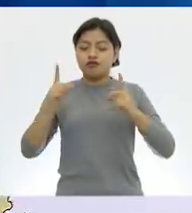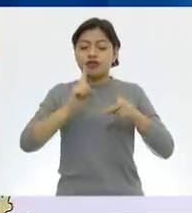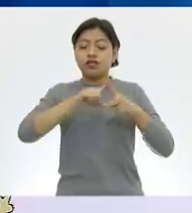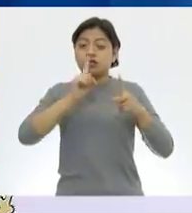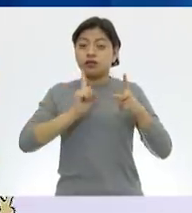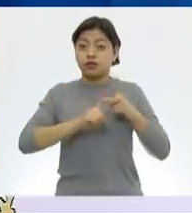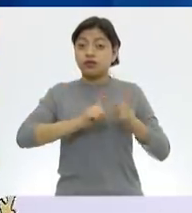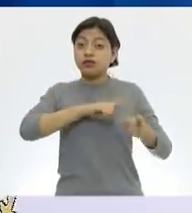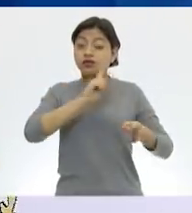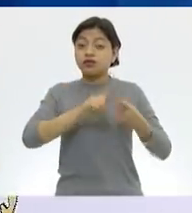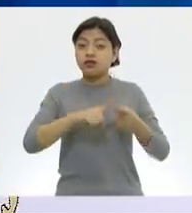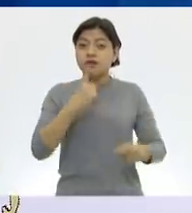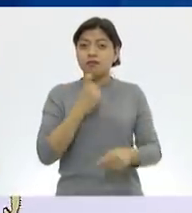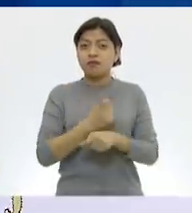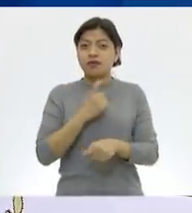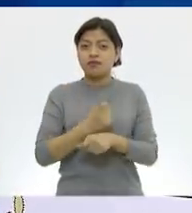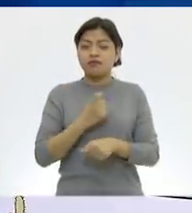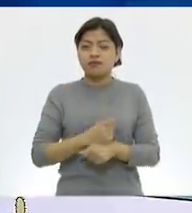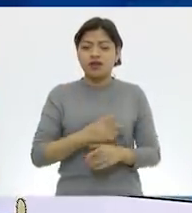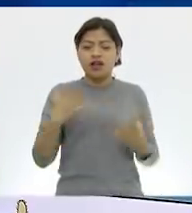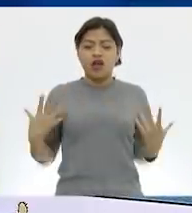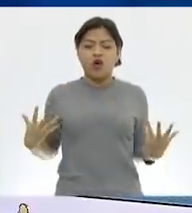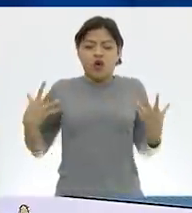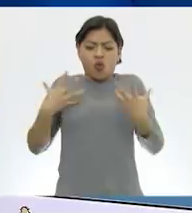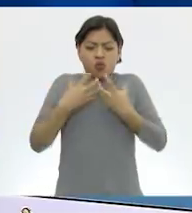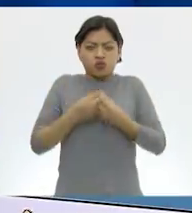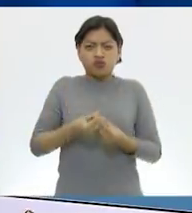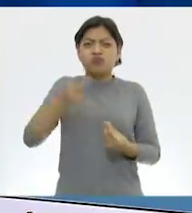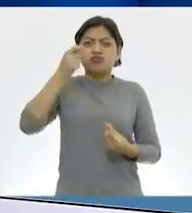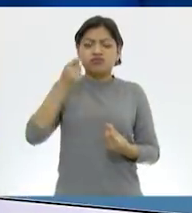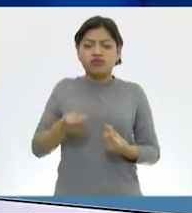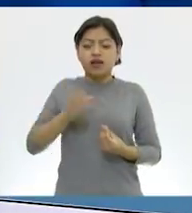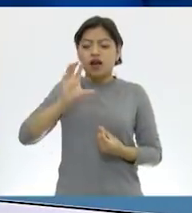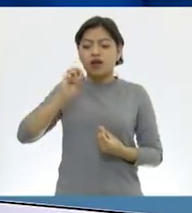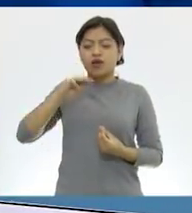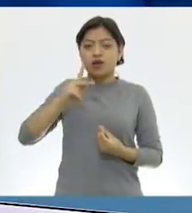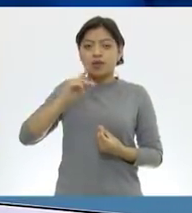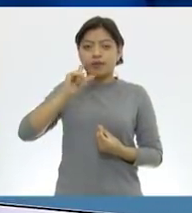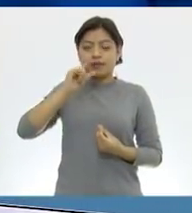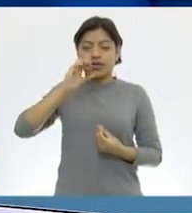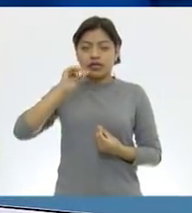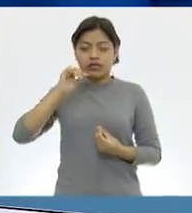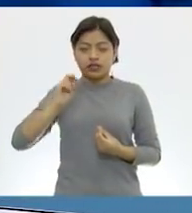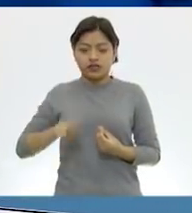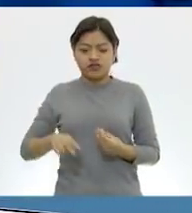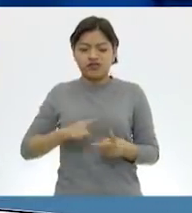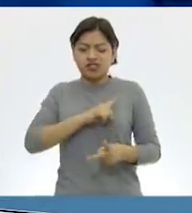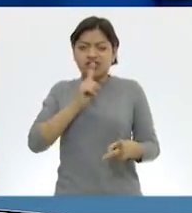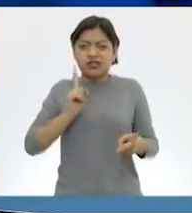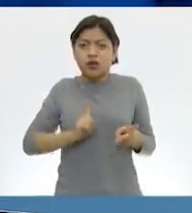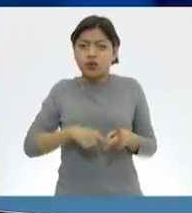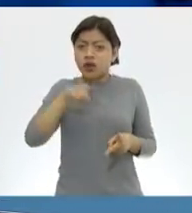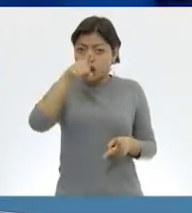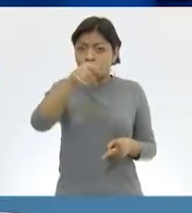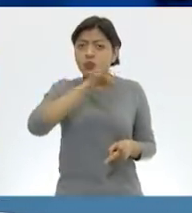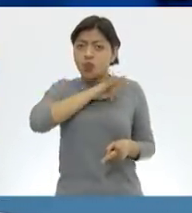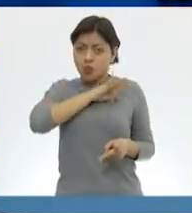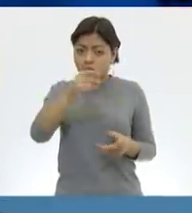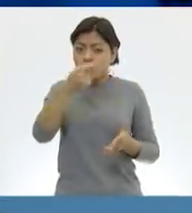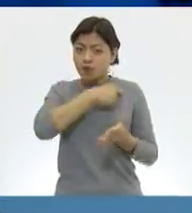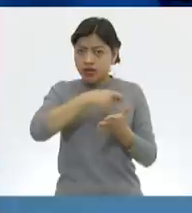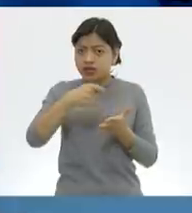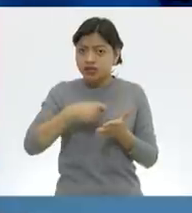La primera, ¿qué es una compilación? Y la segunda, ¿cualquiera de nosotros podría llegar a ser un